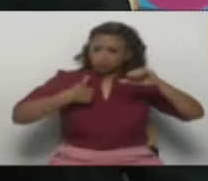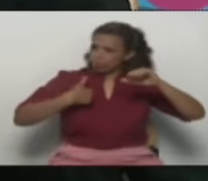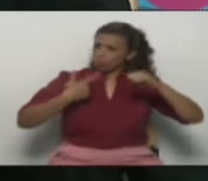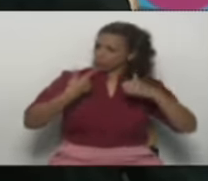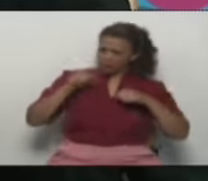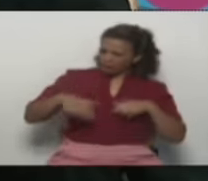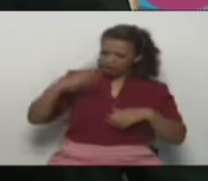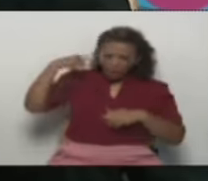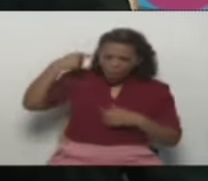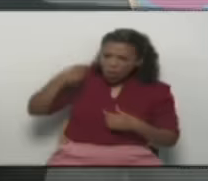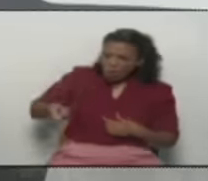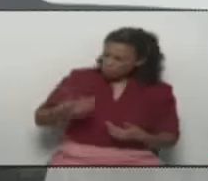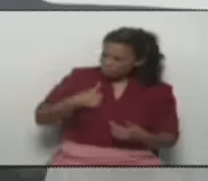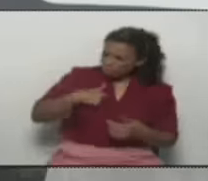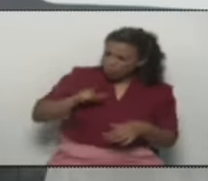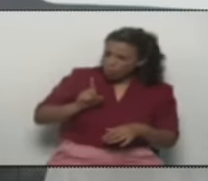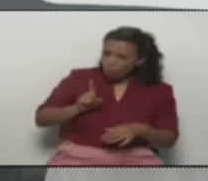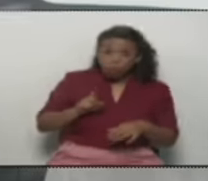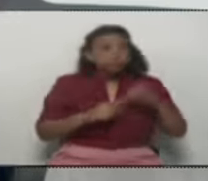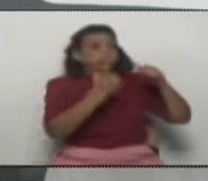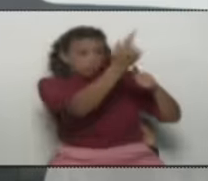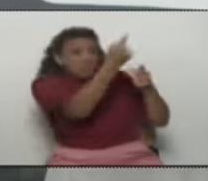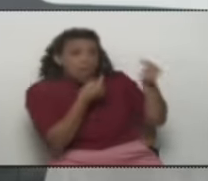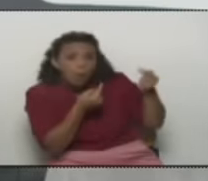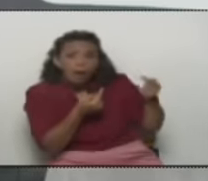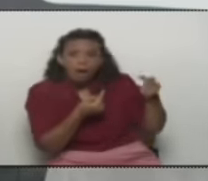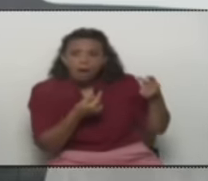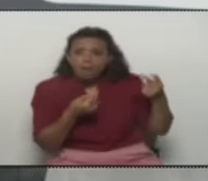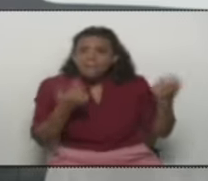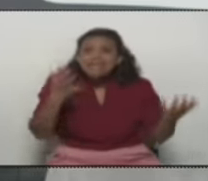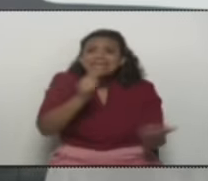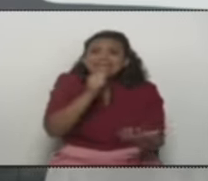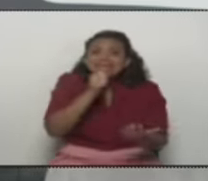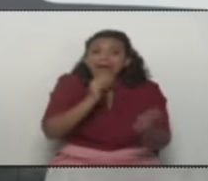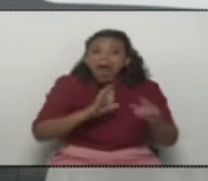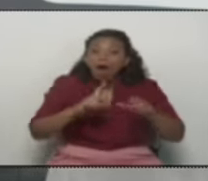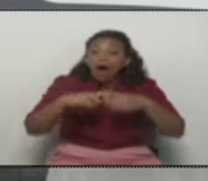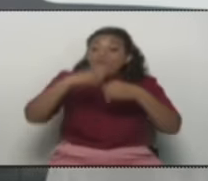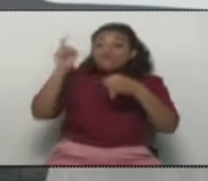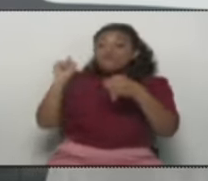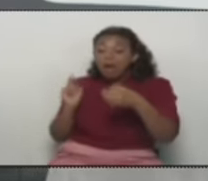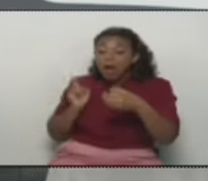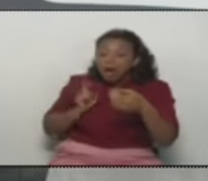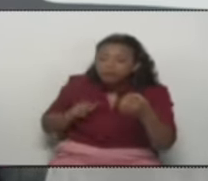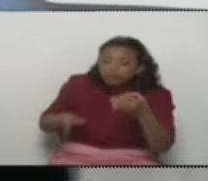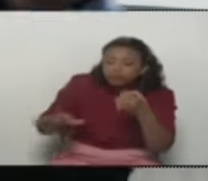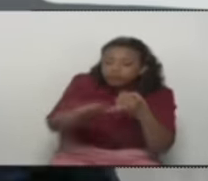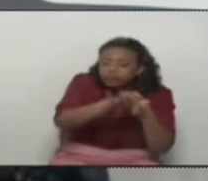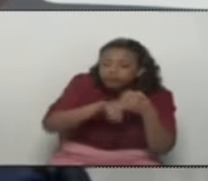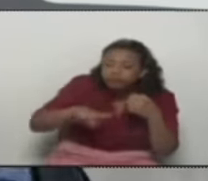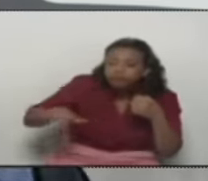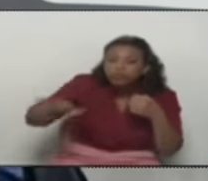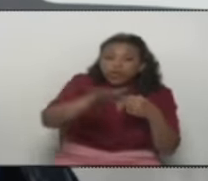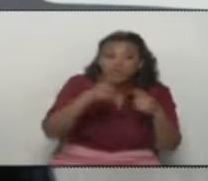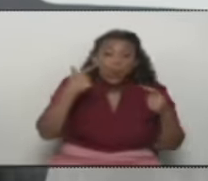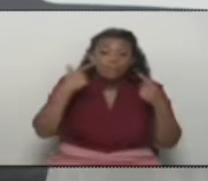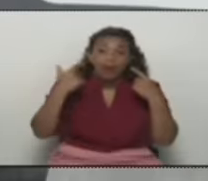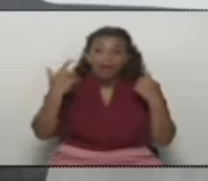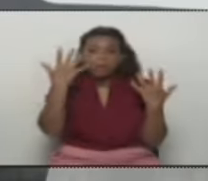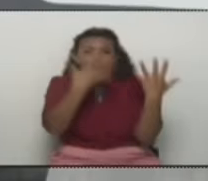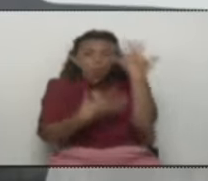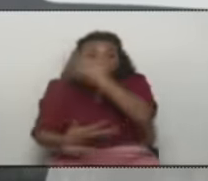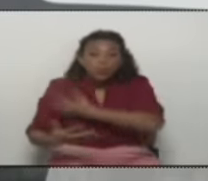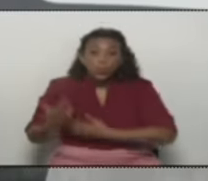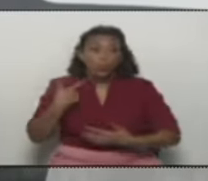están locos. Porque obviamente no fue Macedonia del Norte, sino lo usaron a ellos para que nosotros creyéramos. Es un mundo de espejos y sombras donde